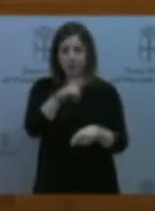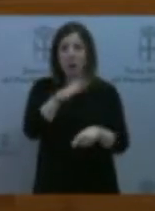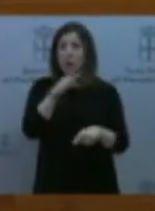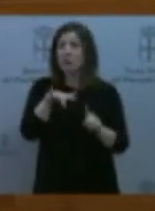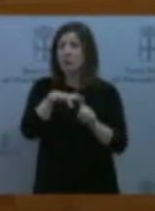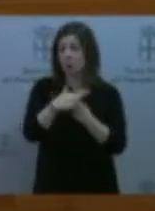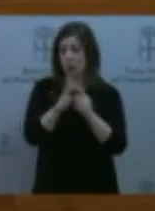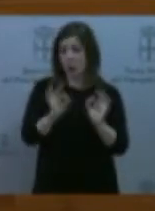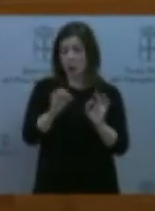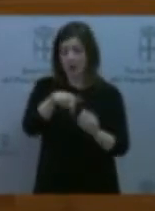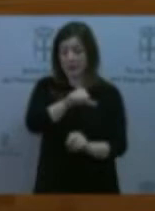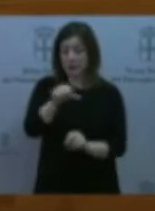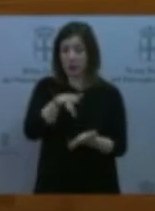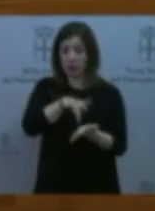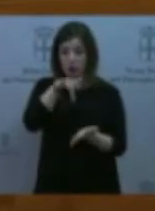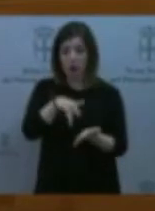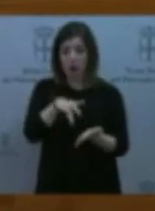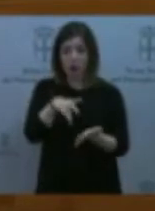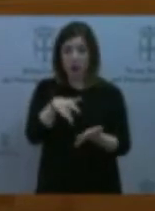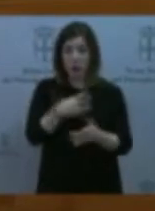pasto. Se obtiene